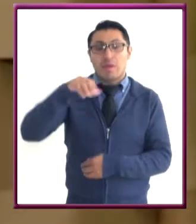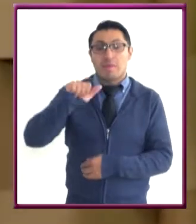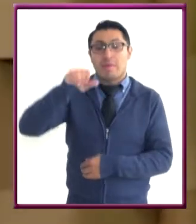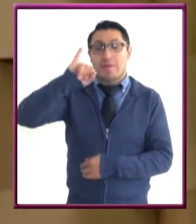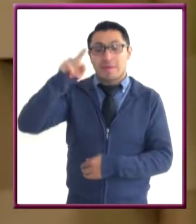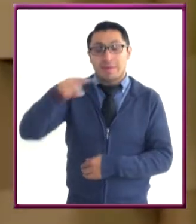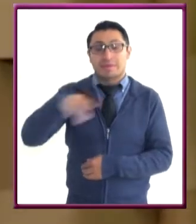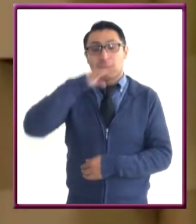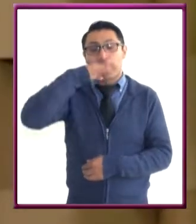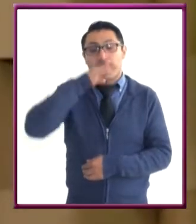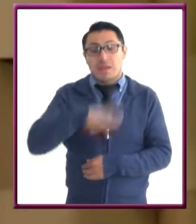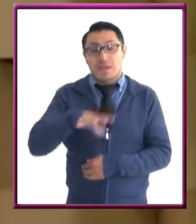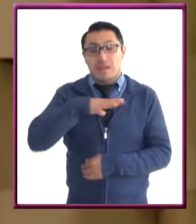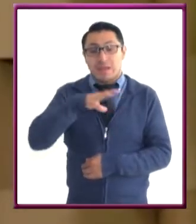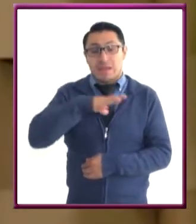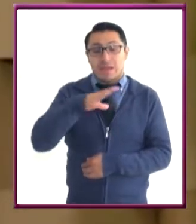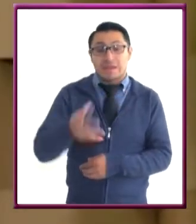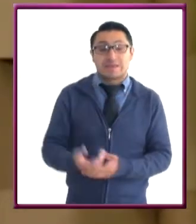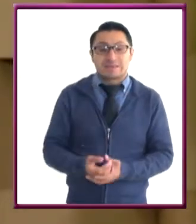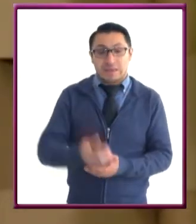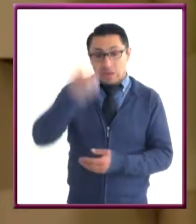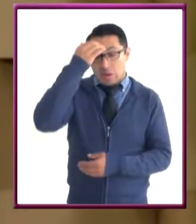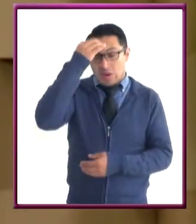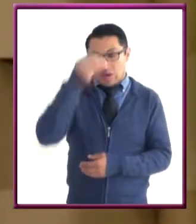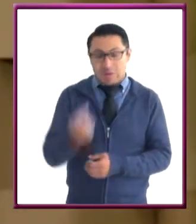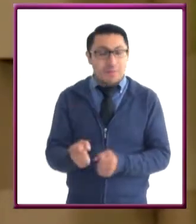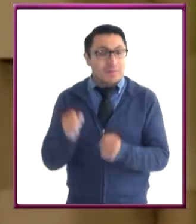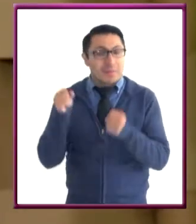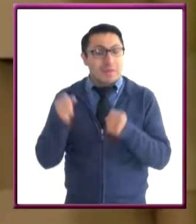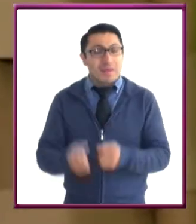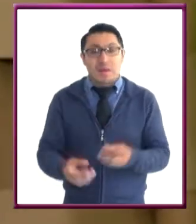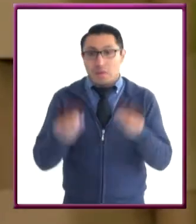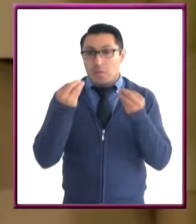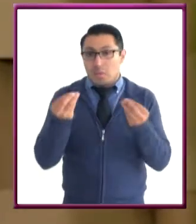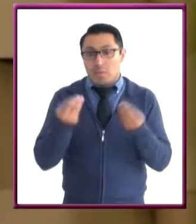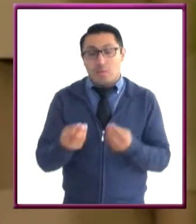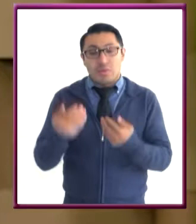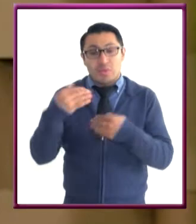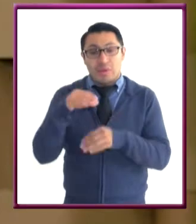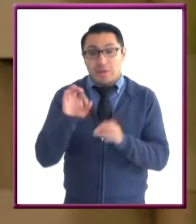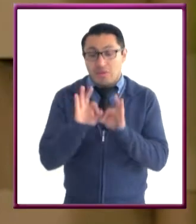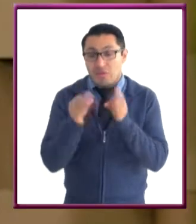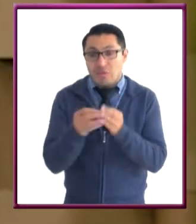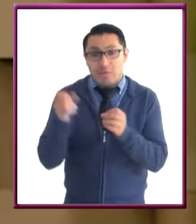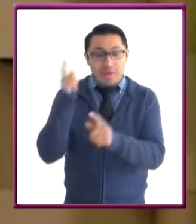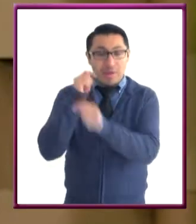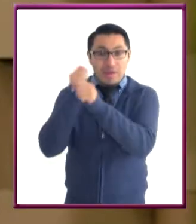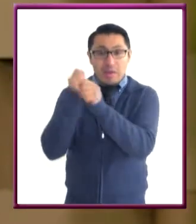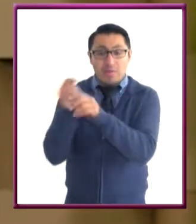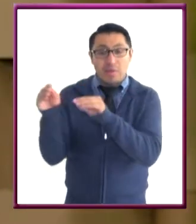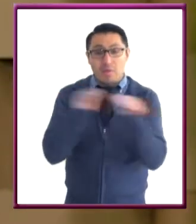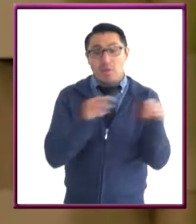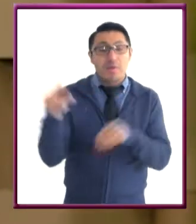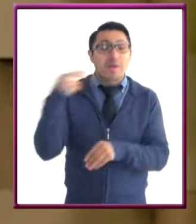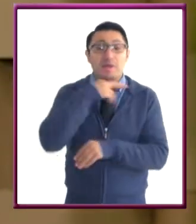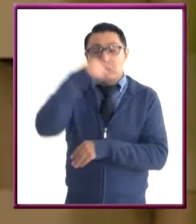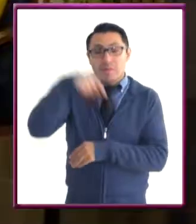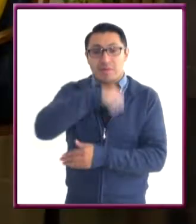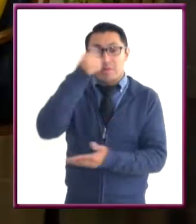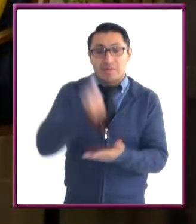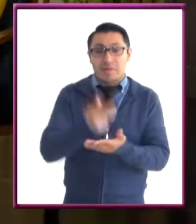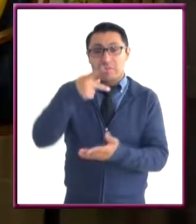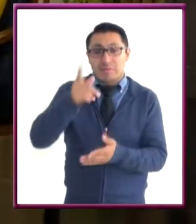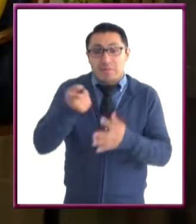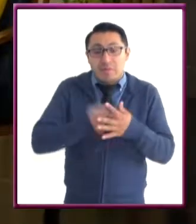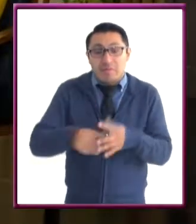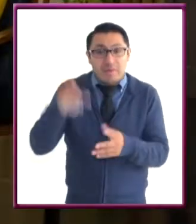Conocerán un proyecto que provee de agua a comunidades que carecían de ella y una nueva opción de transporte para movernos rápidamente en la ciudad.